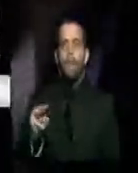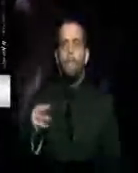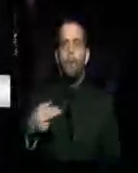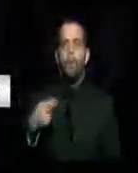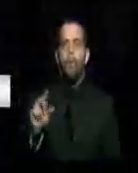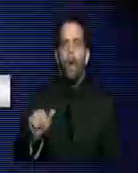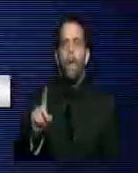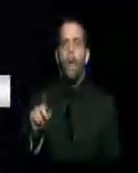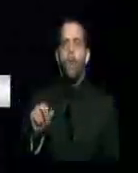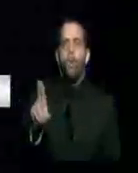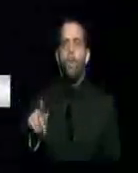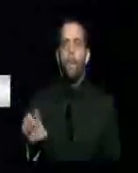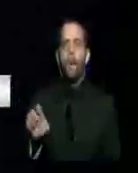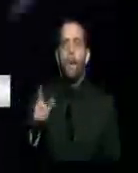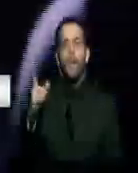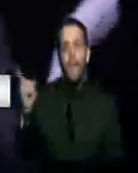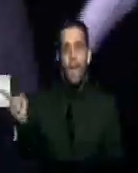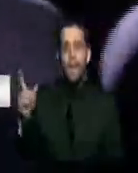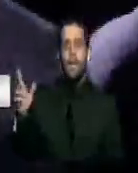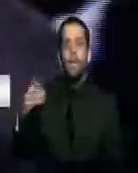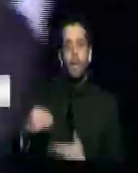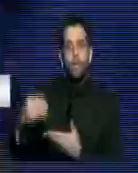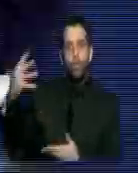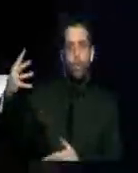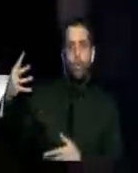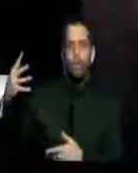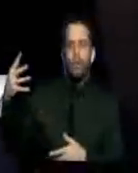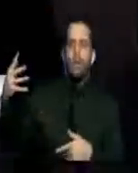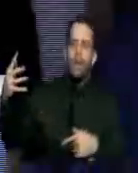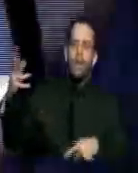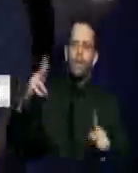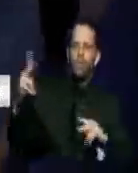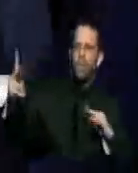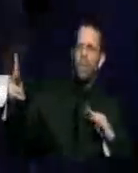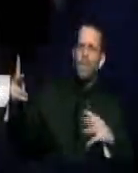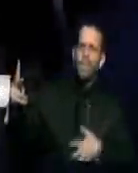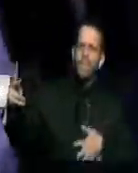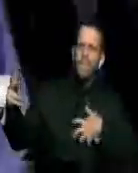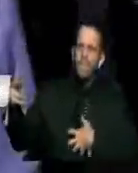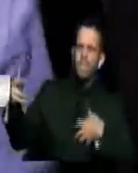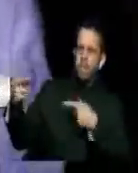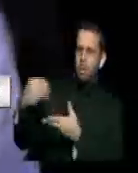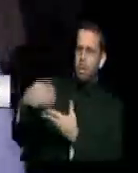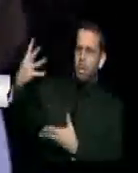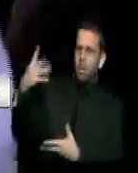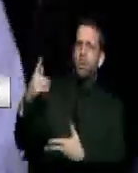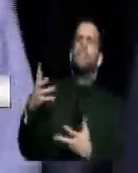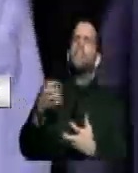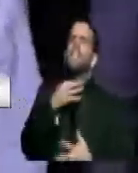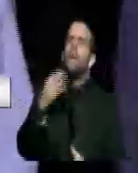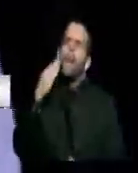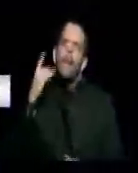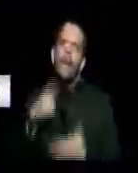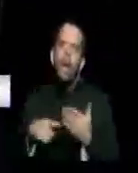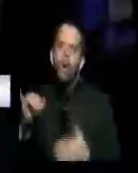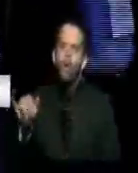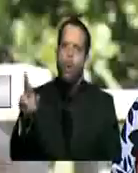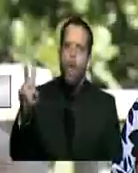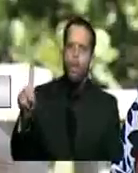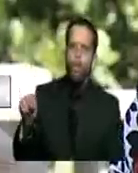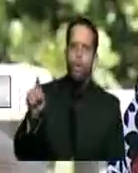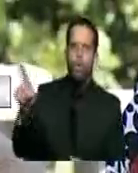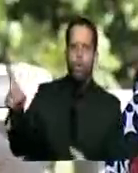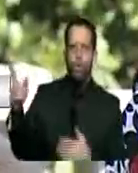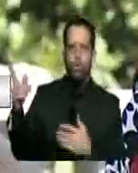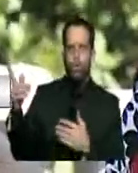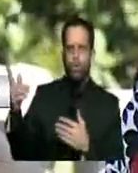social y económica del hoy convicto influyó en la tensión social por conocer El veredicto del Jurado despertó más que